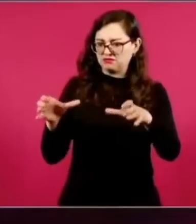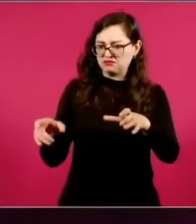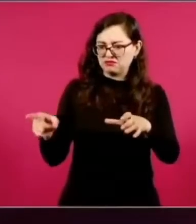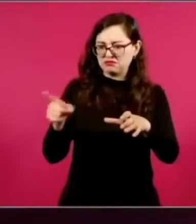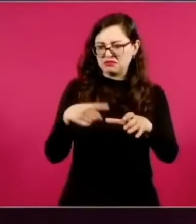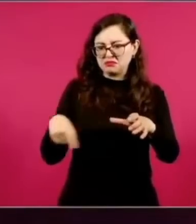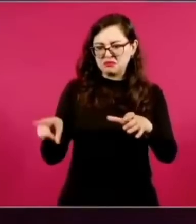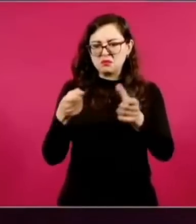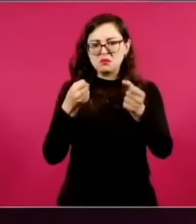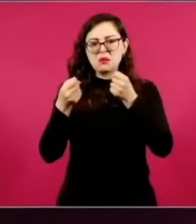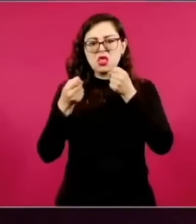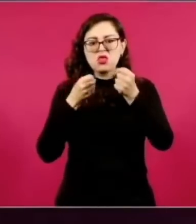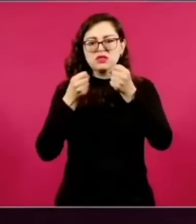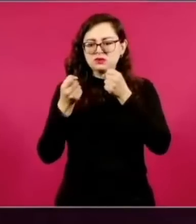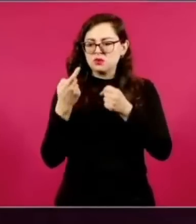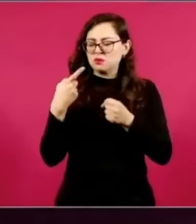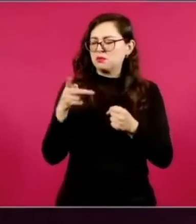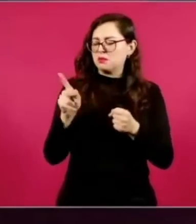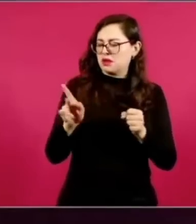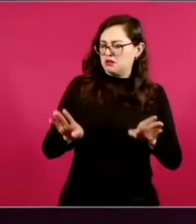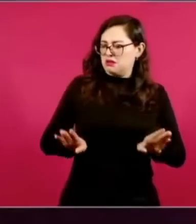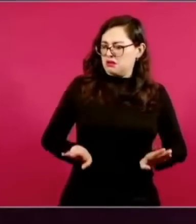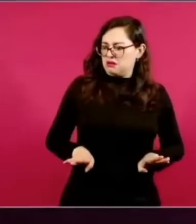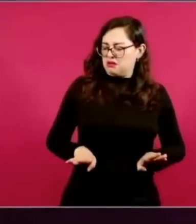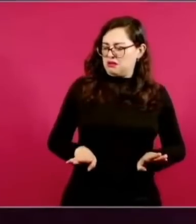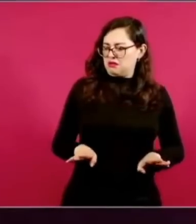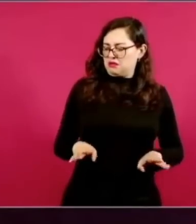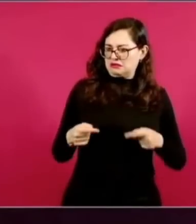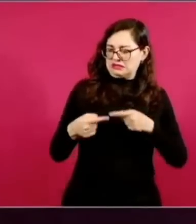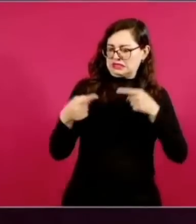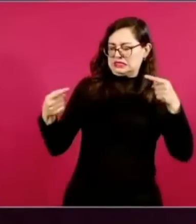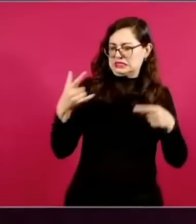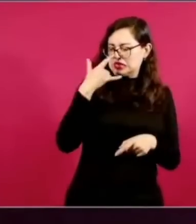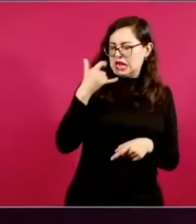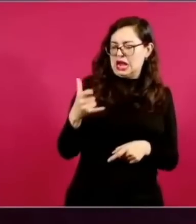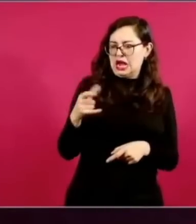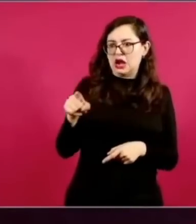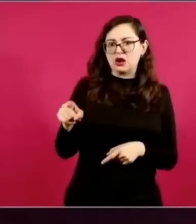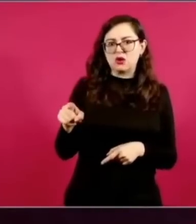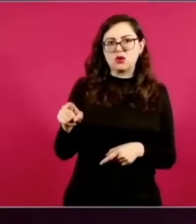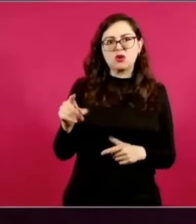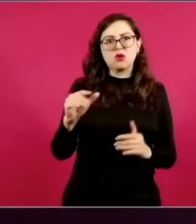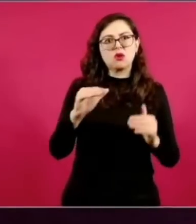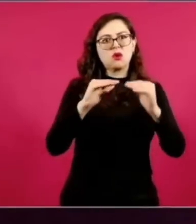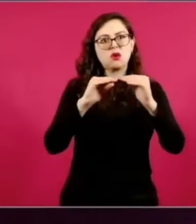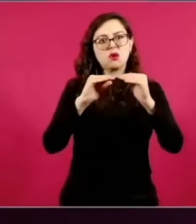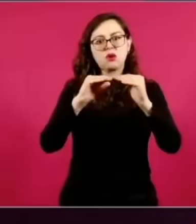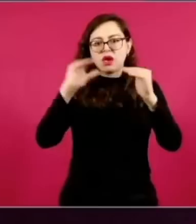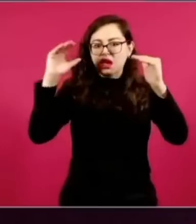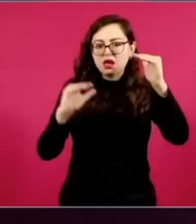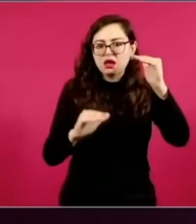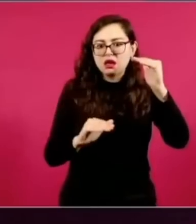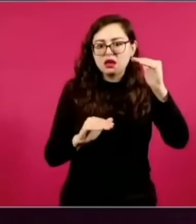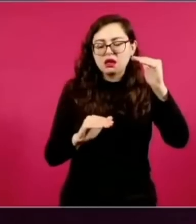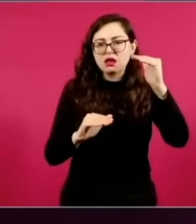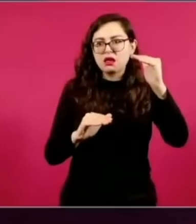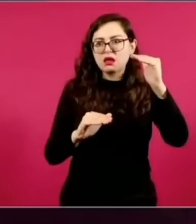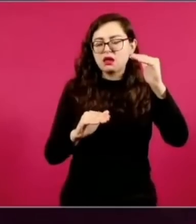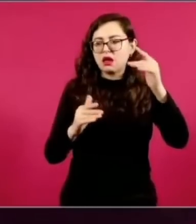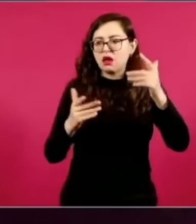completamente subordinada al poder, que como vasallos